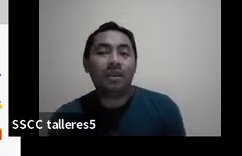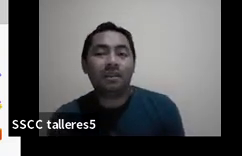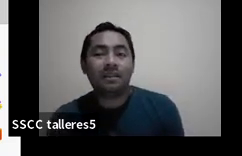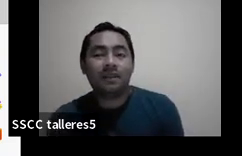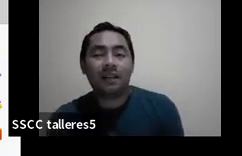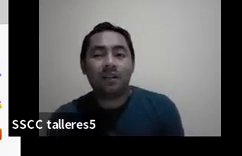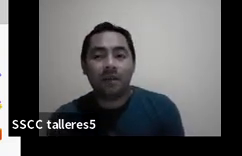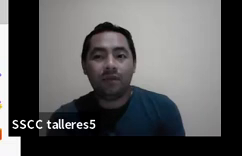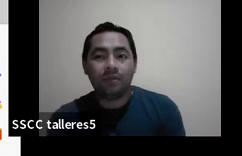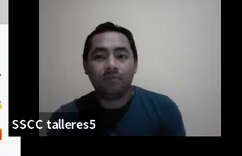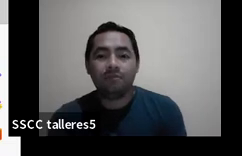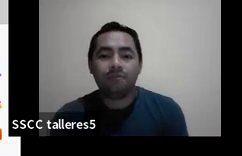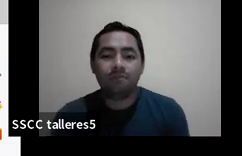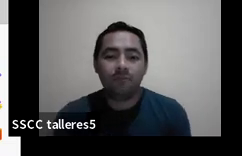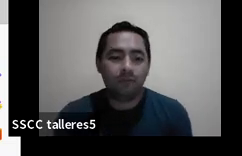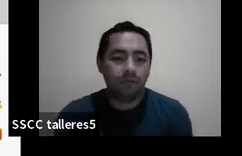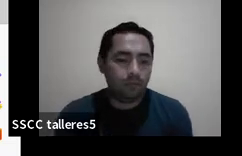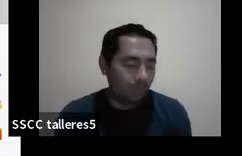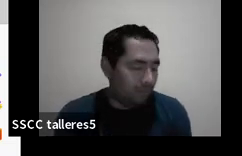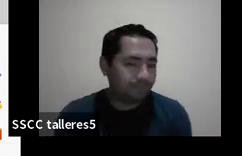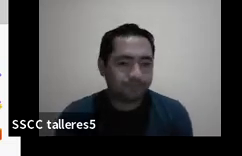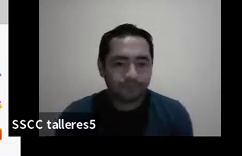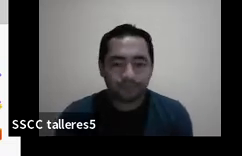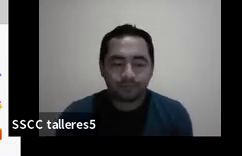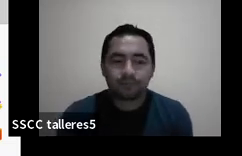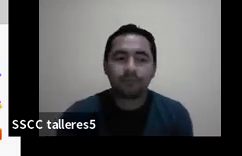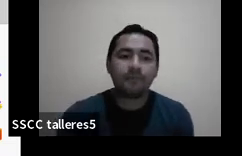un sordo para saber leer los labios?